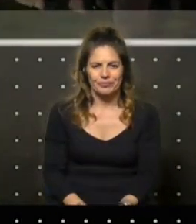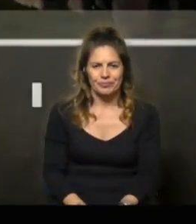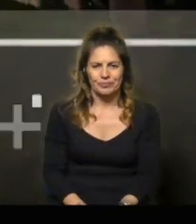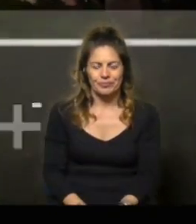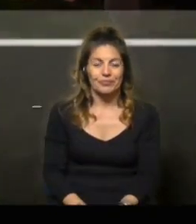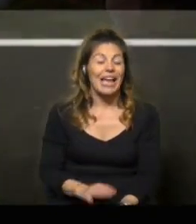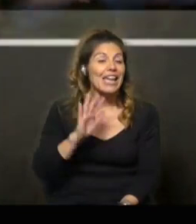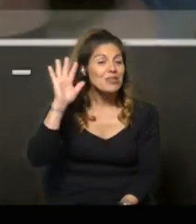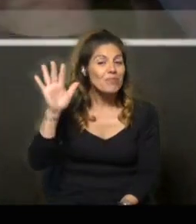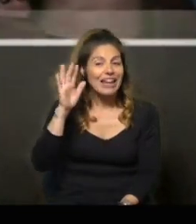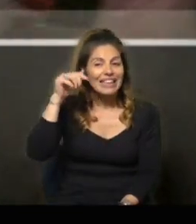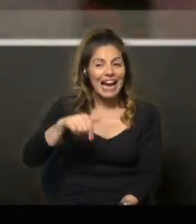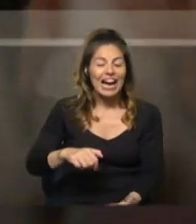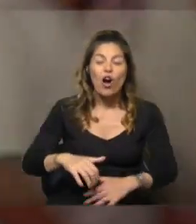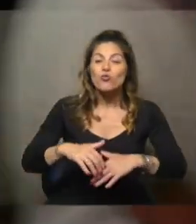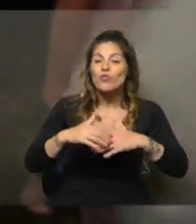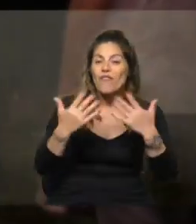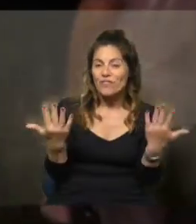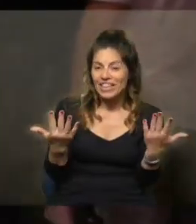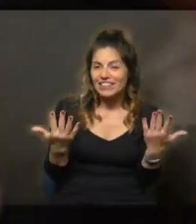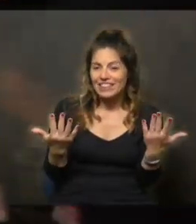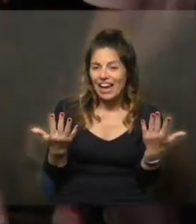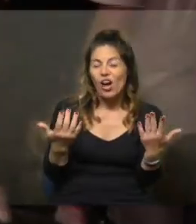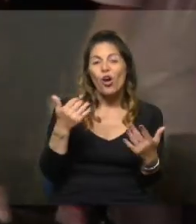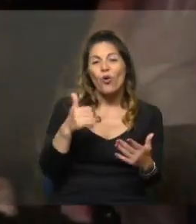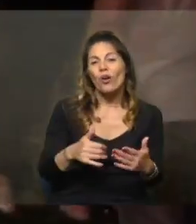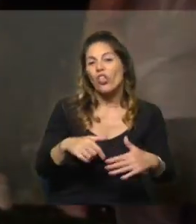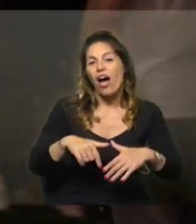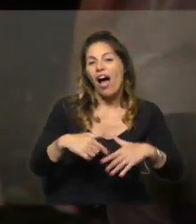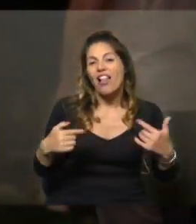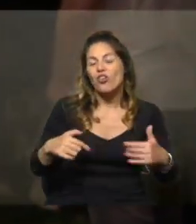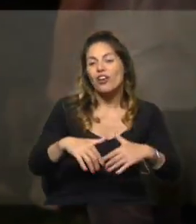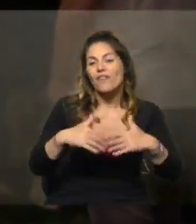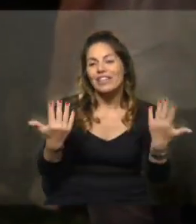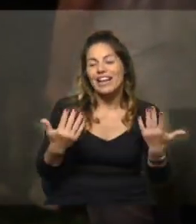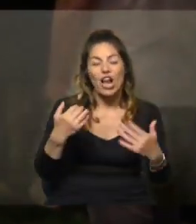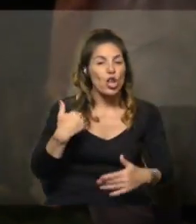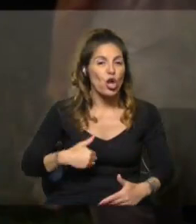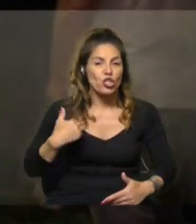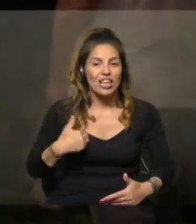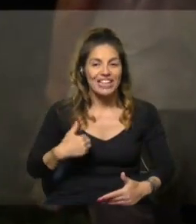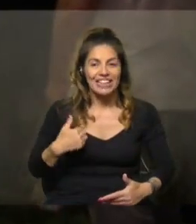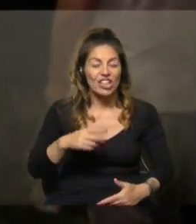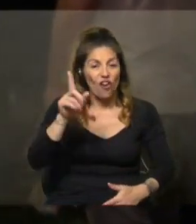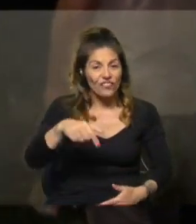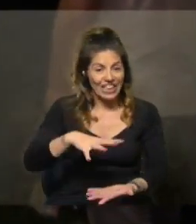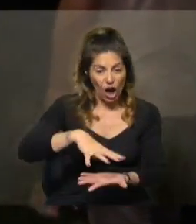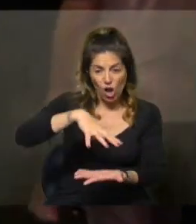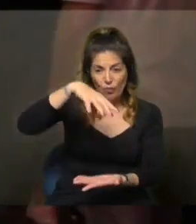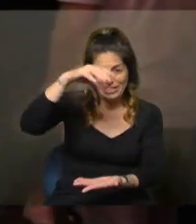jano imagínate acá es una fiesta cuando hay algo que festejar los argentinos las argentinas vienen al